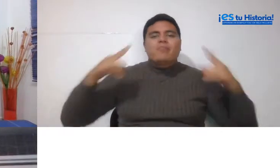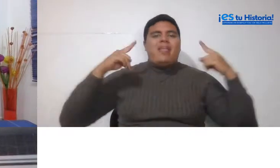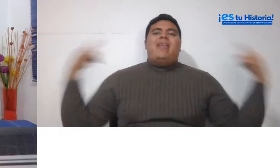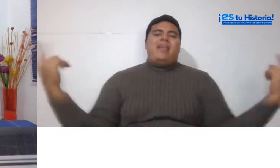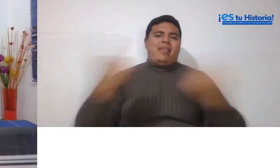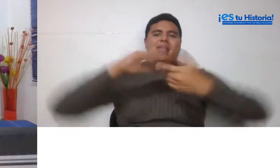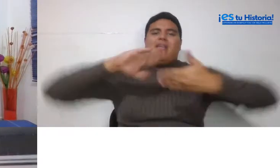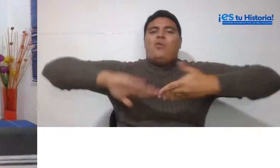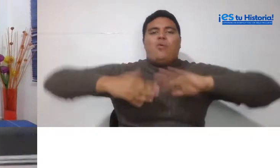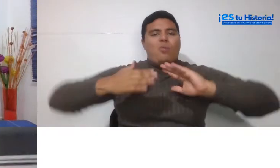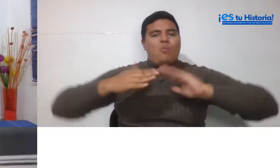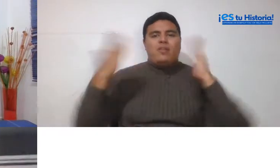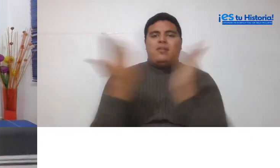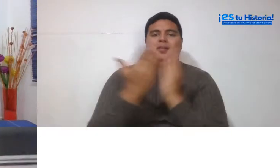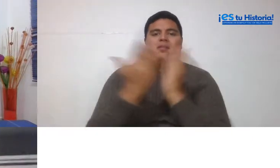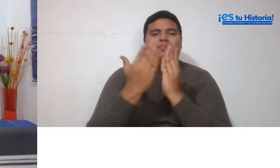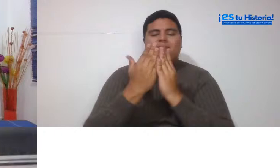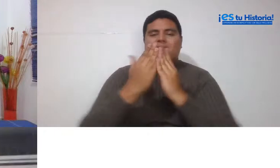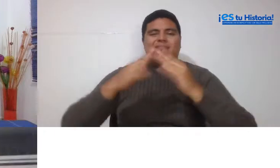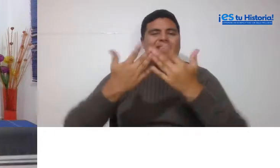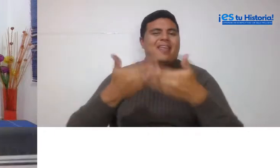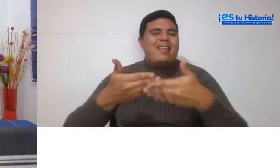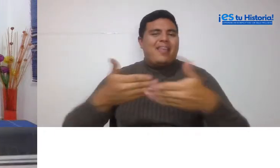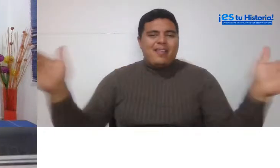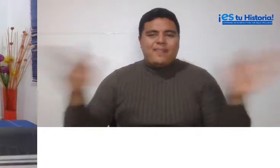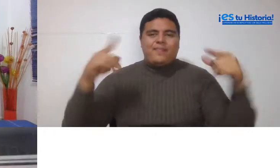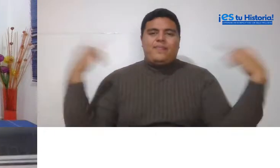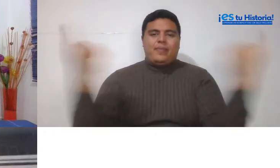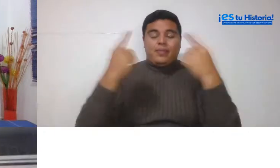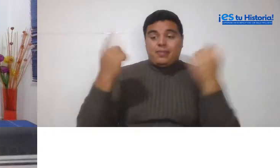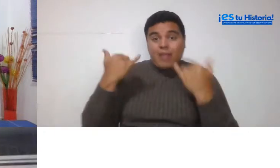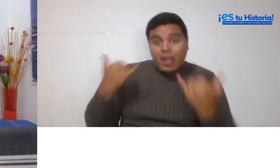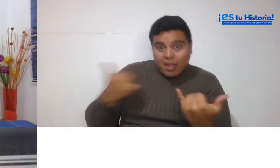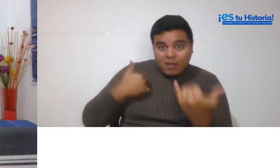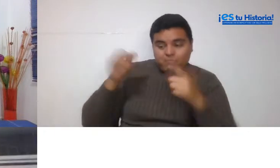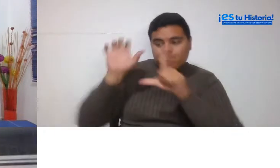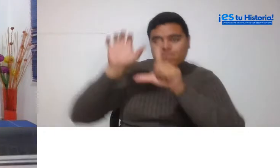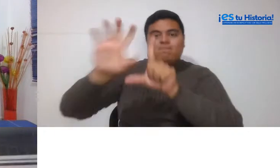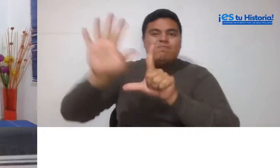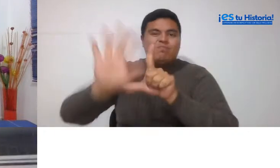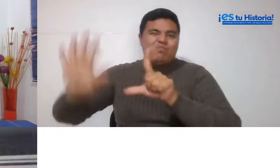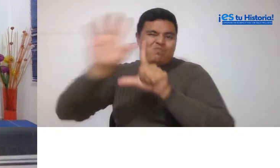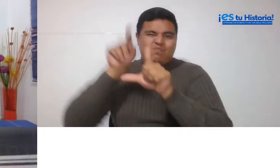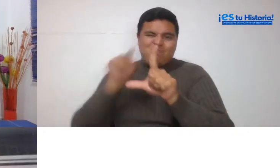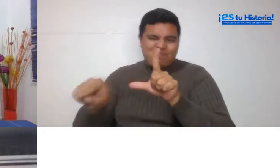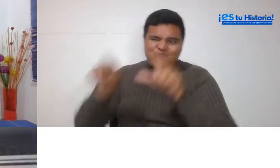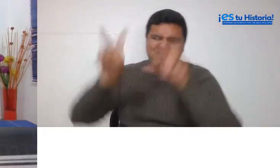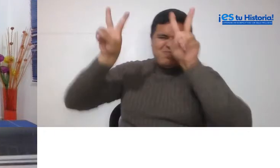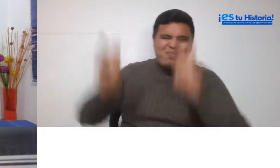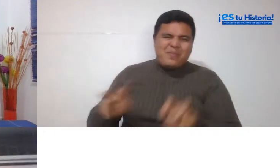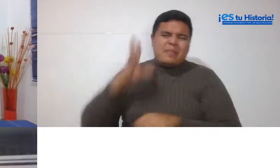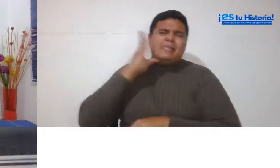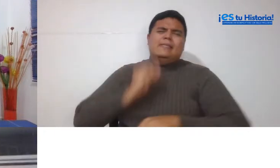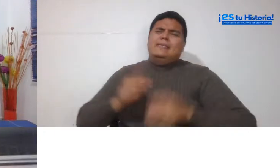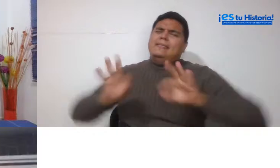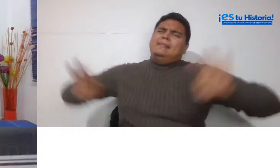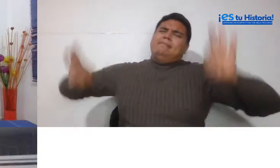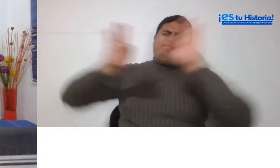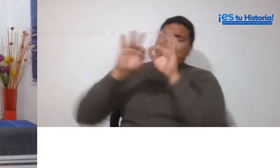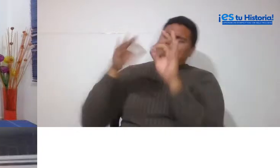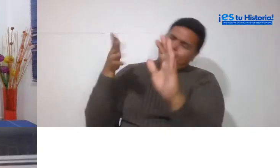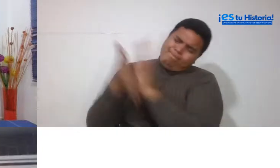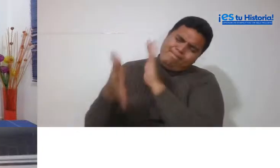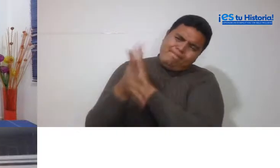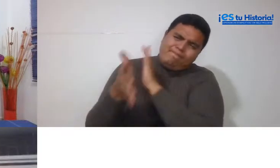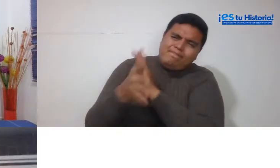este video corto, dura un minuto, donde una de las compañeras también nos habla sobre esa importancia y sobre esa experiencia tan importante con su